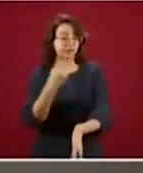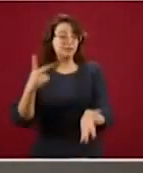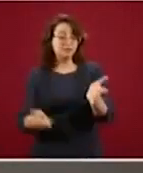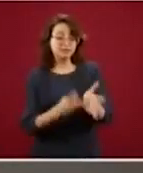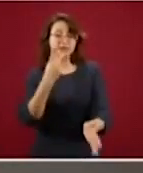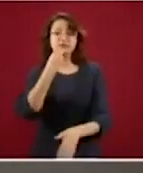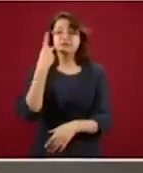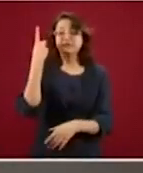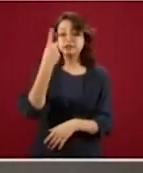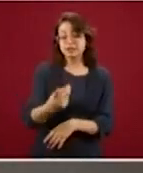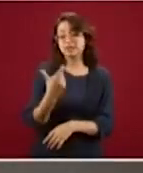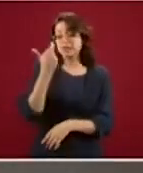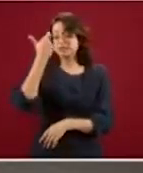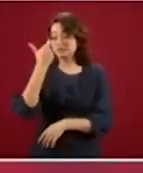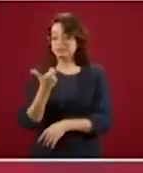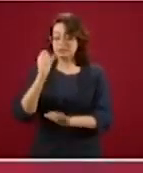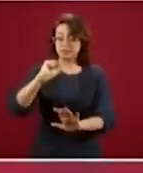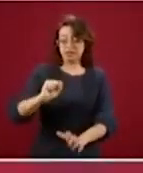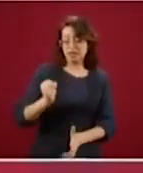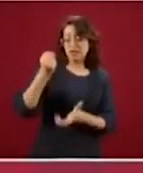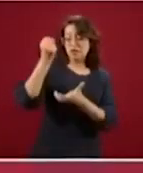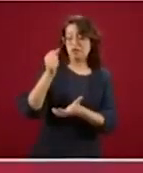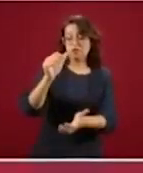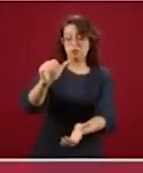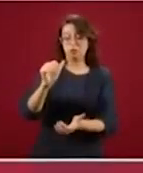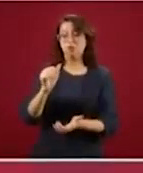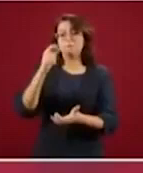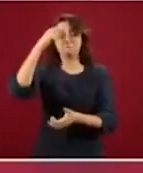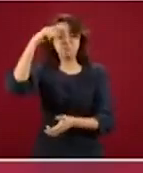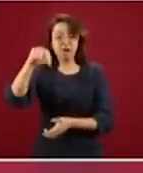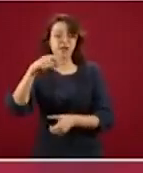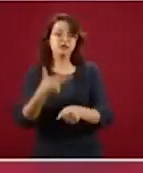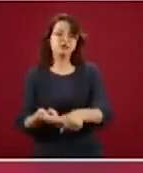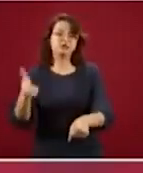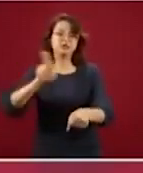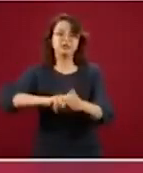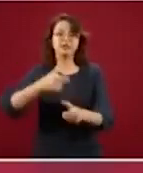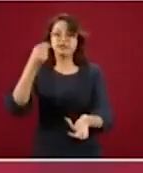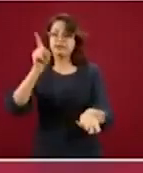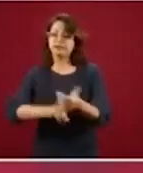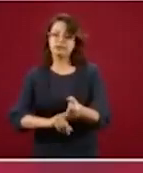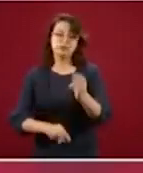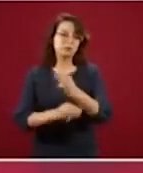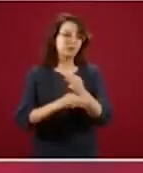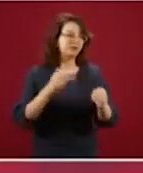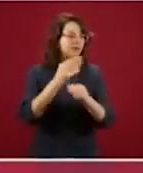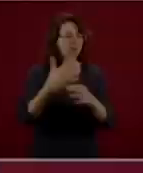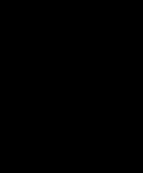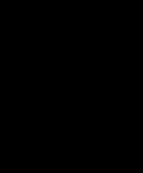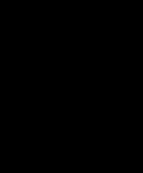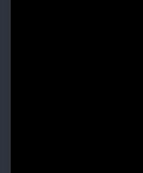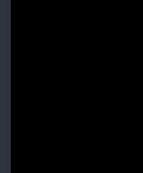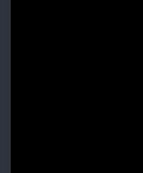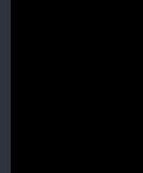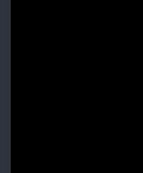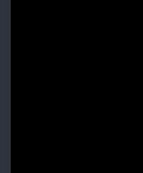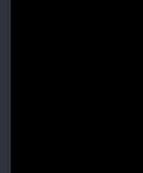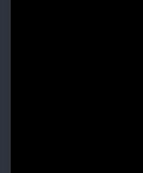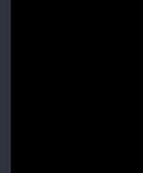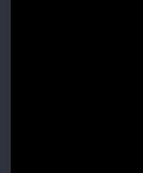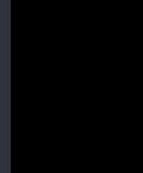utilizar para la compra de equipos en hospitales, todo lo que se obtenga del avión.